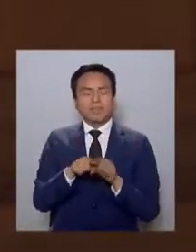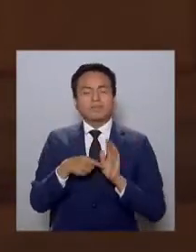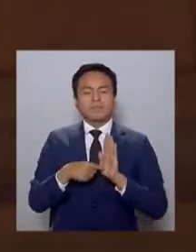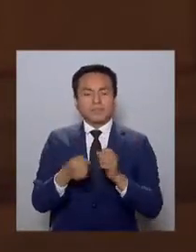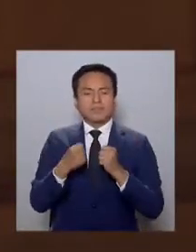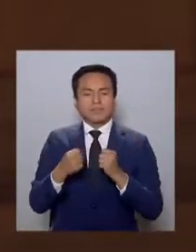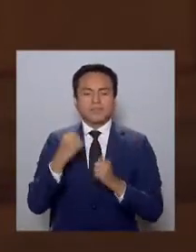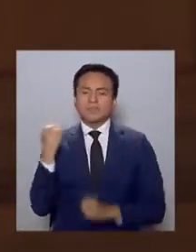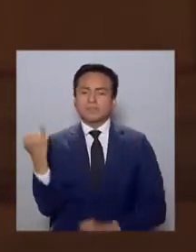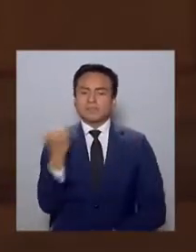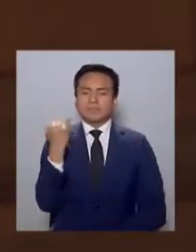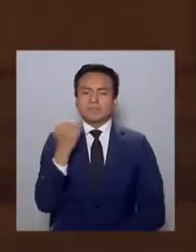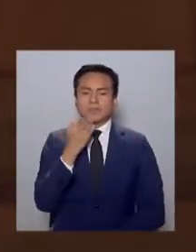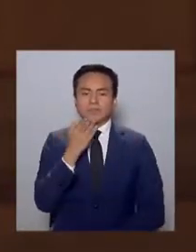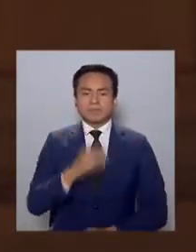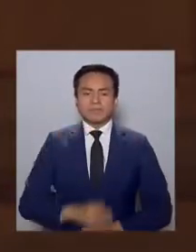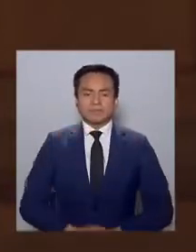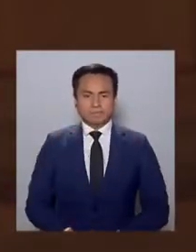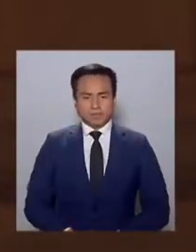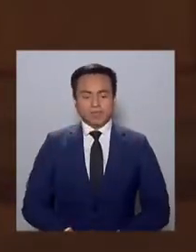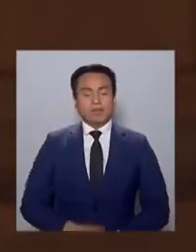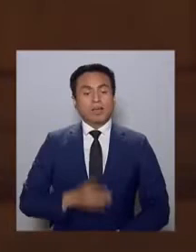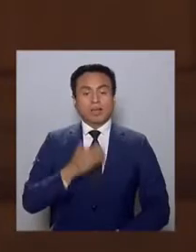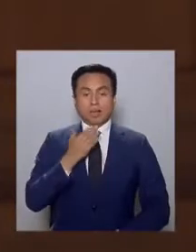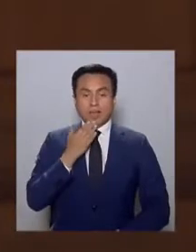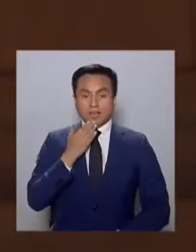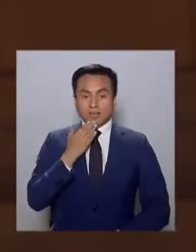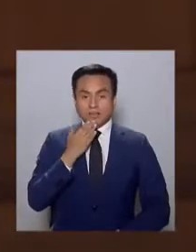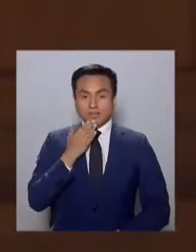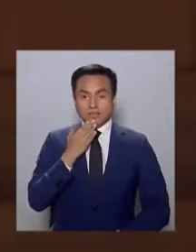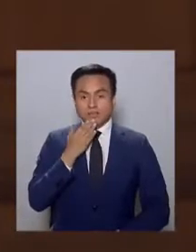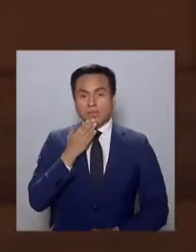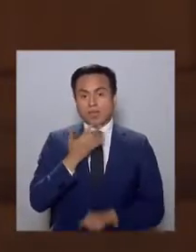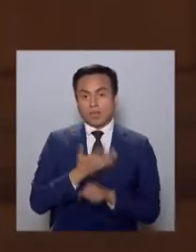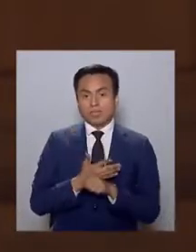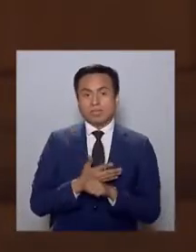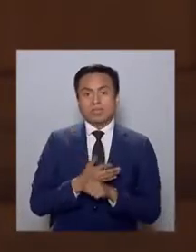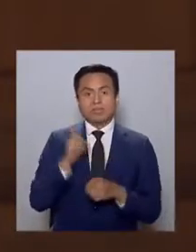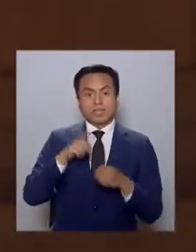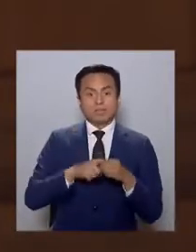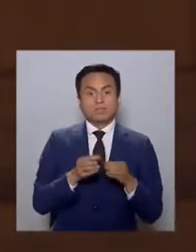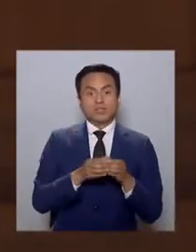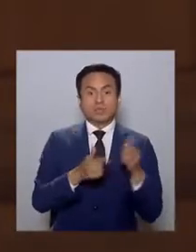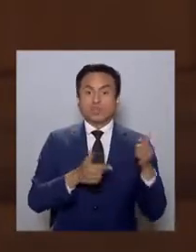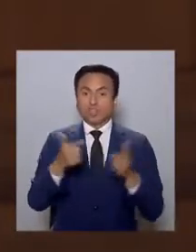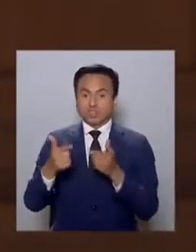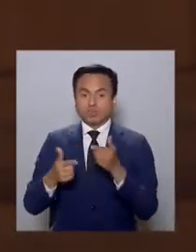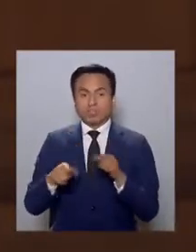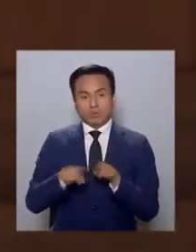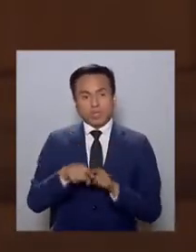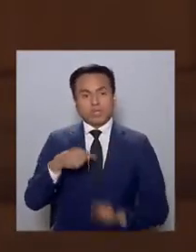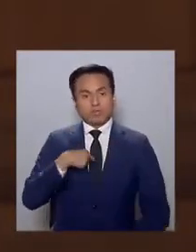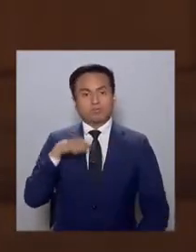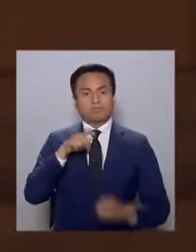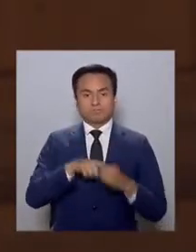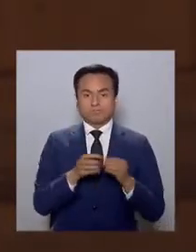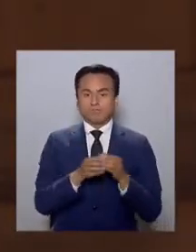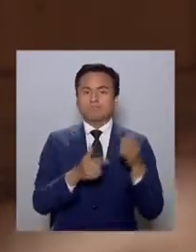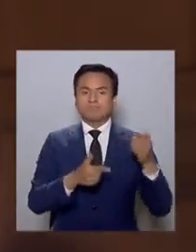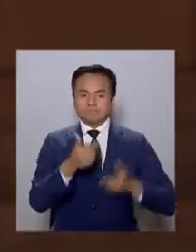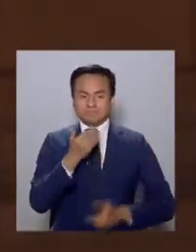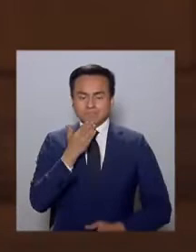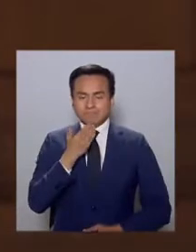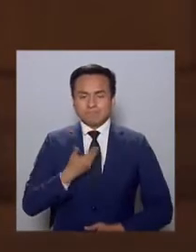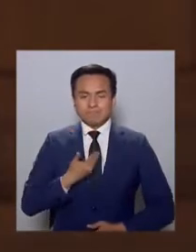presencia también de independientes. A la vez de también presencia de militantes de partidos políticos como yo, que soy militante de partido